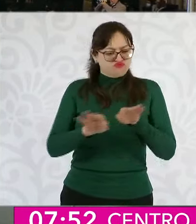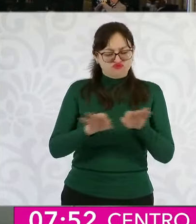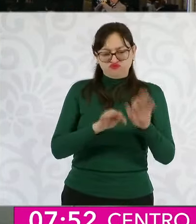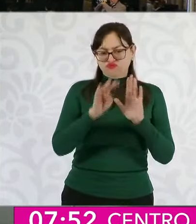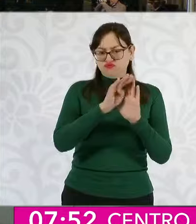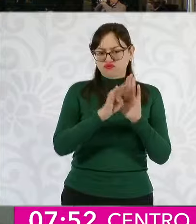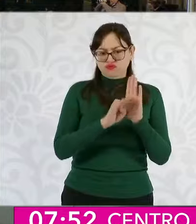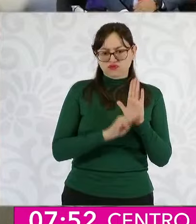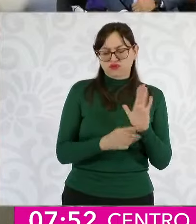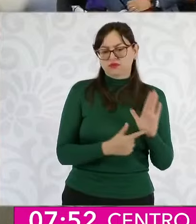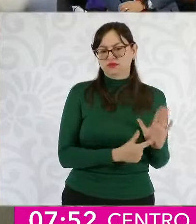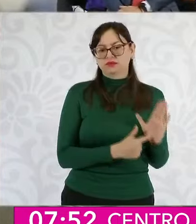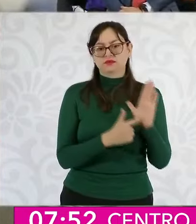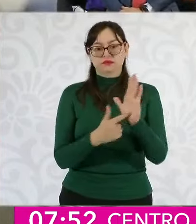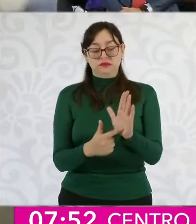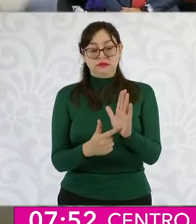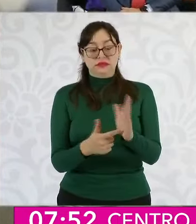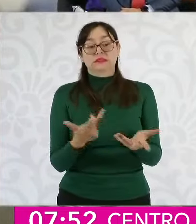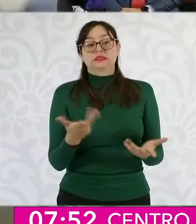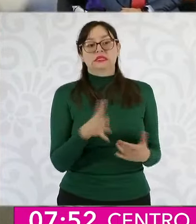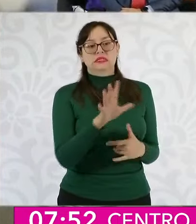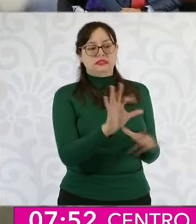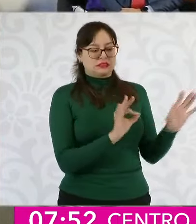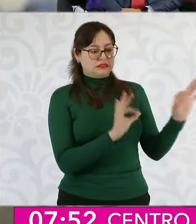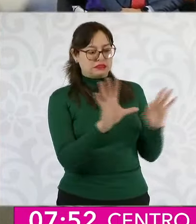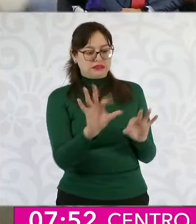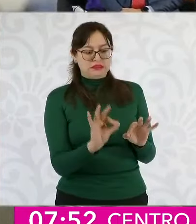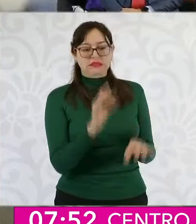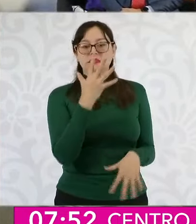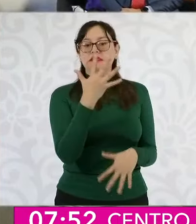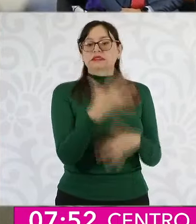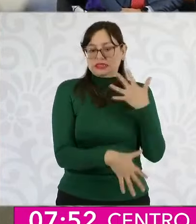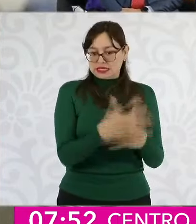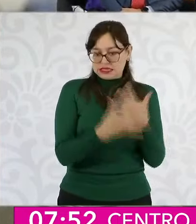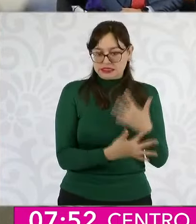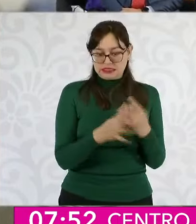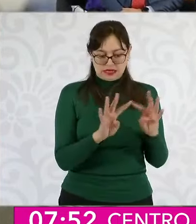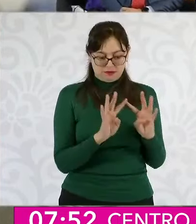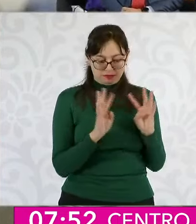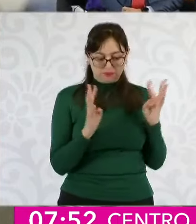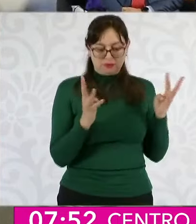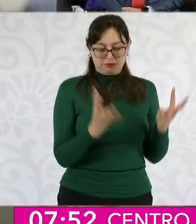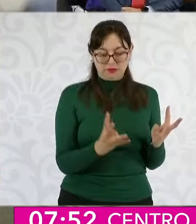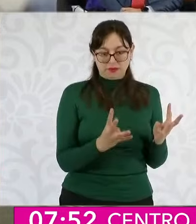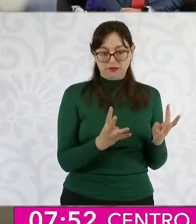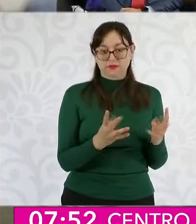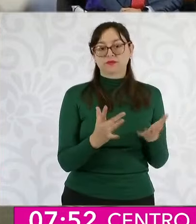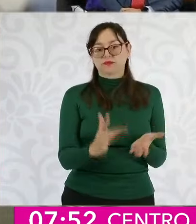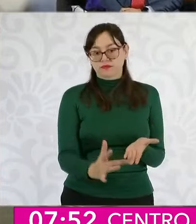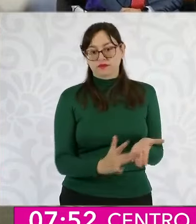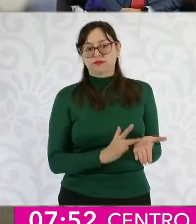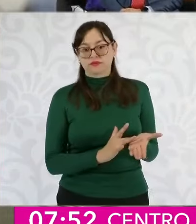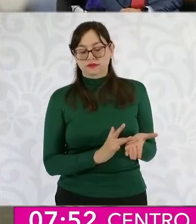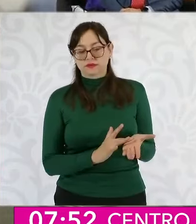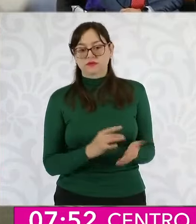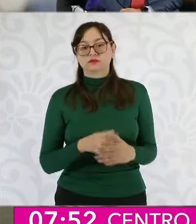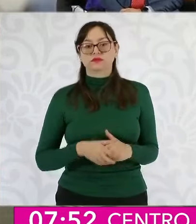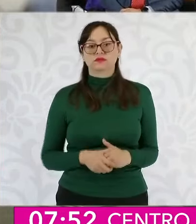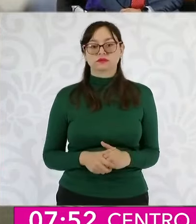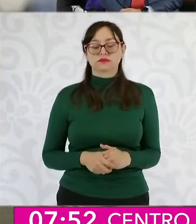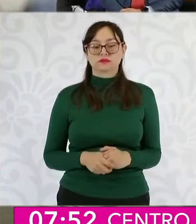por qué elegimos a los 15 integrantes, consejeras y consejeros que elegimos para que nos estén apoyando en esta